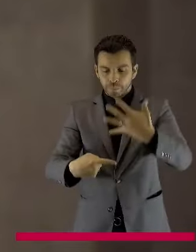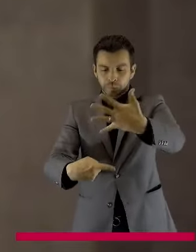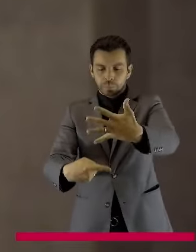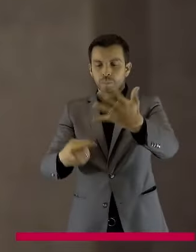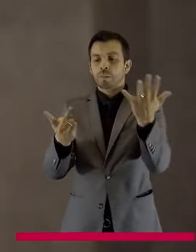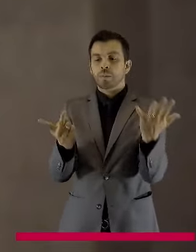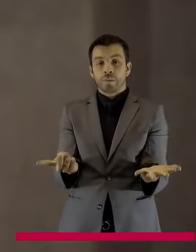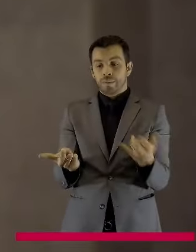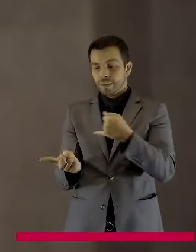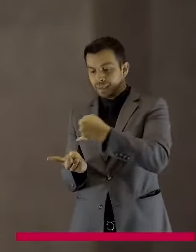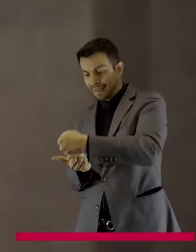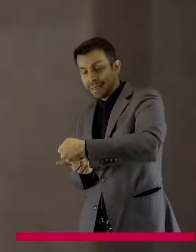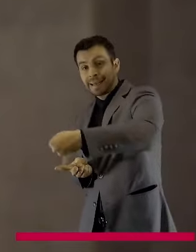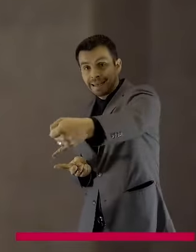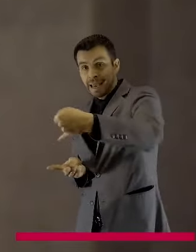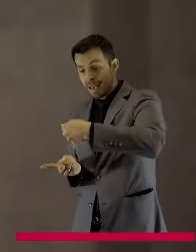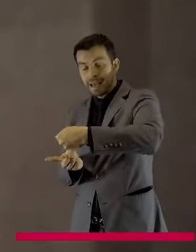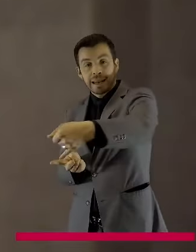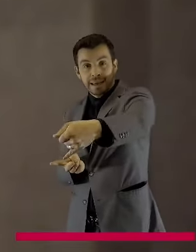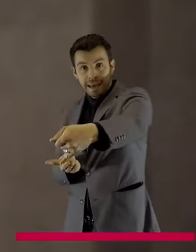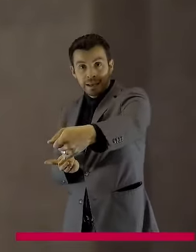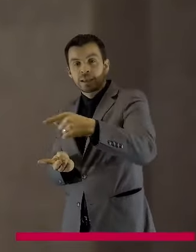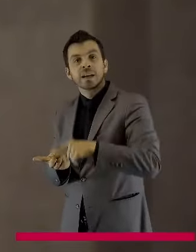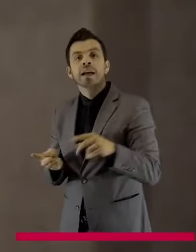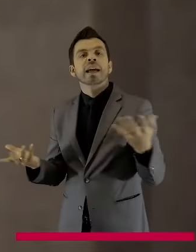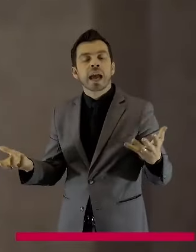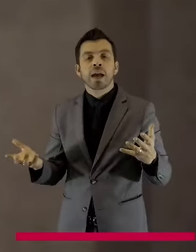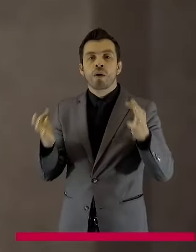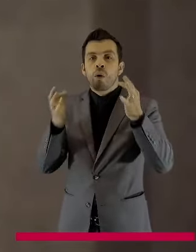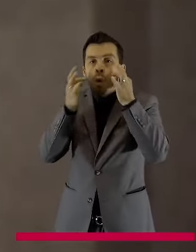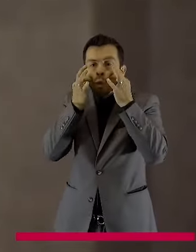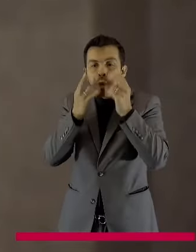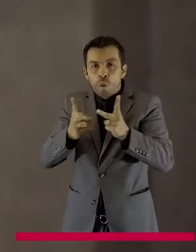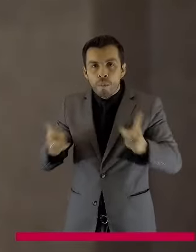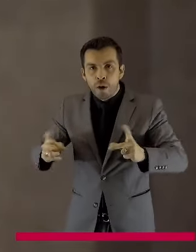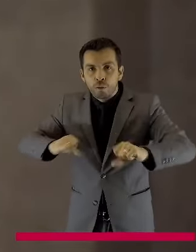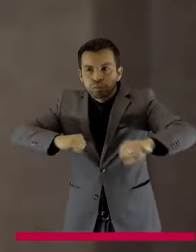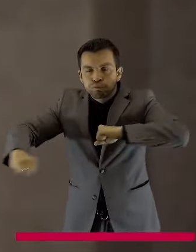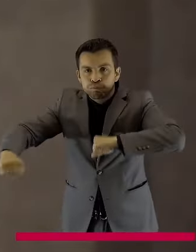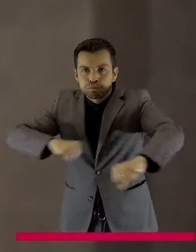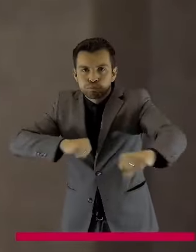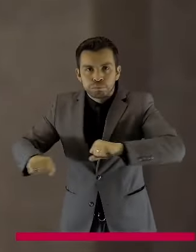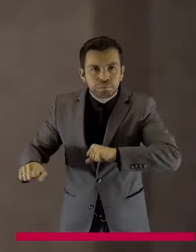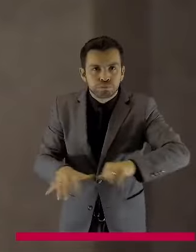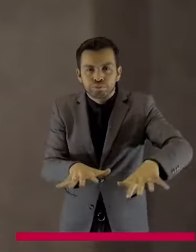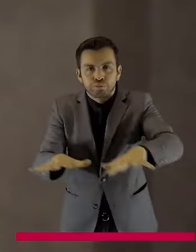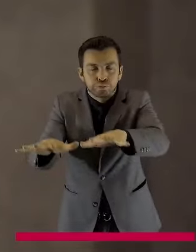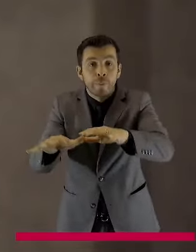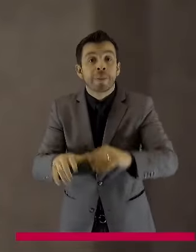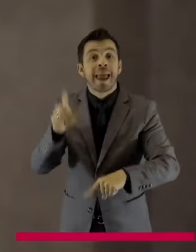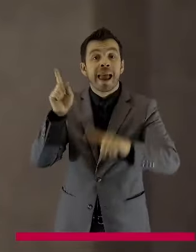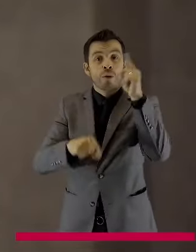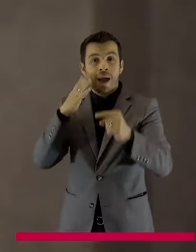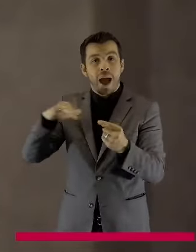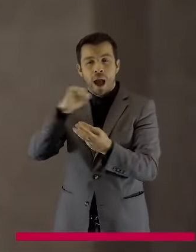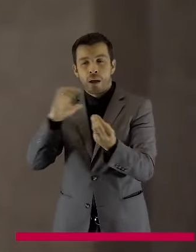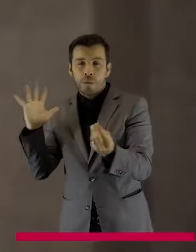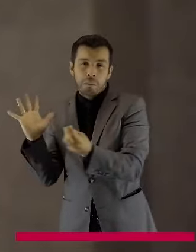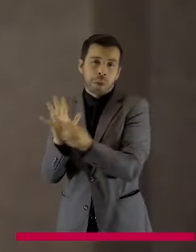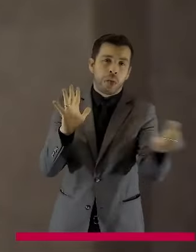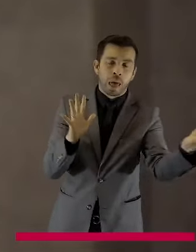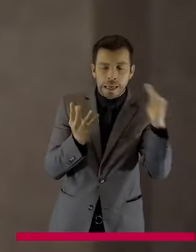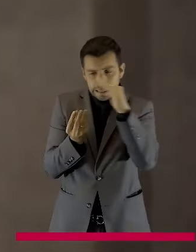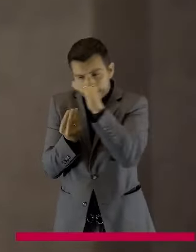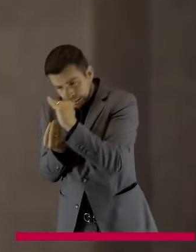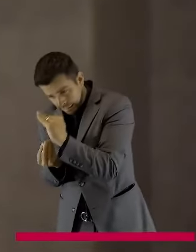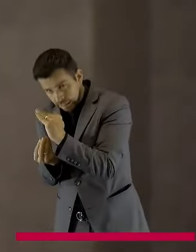la séptima línea, movilidad humana para las mujeres desplazadas, refugiadas,